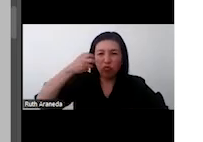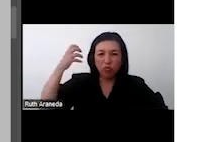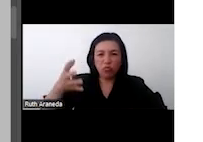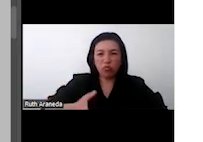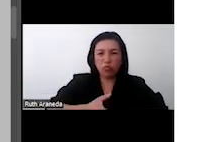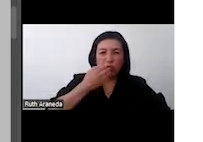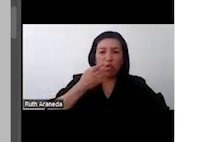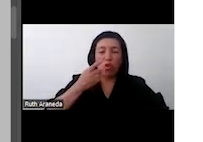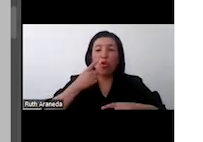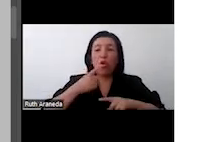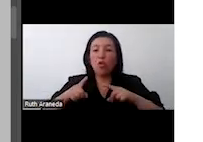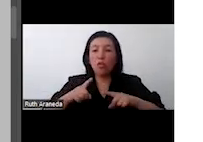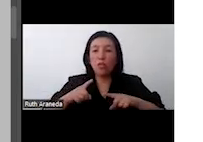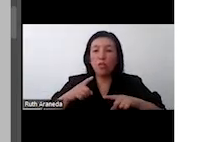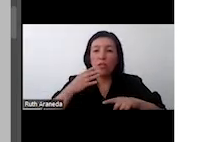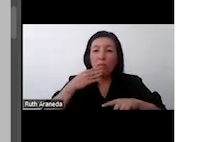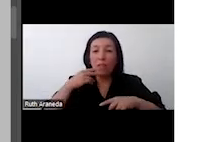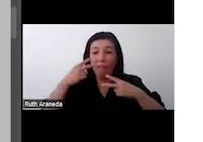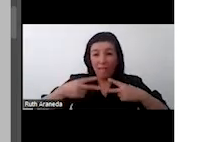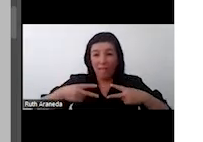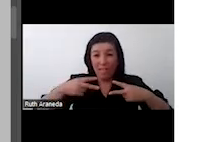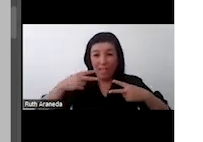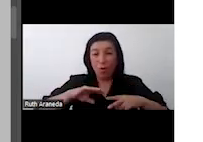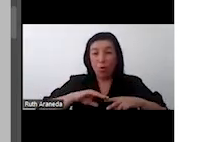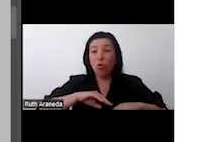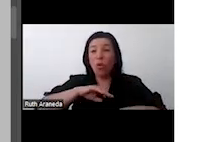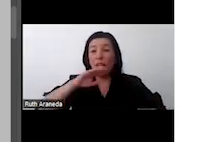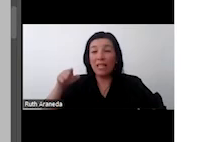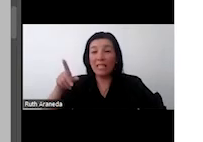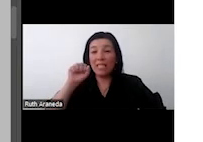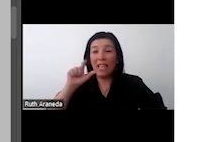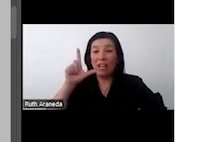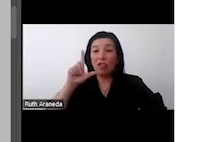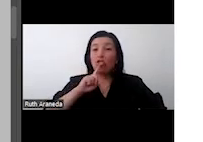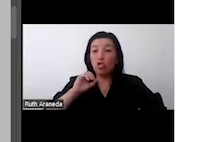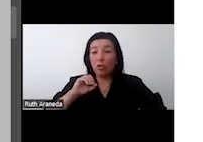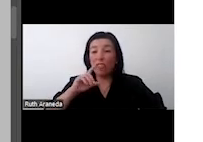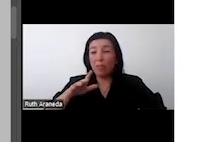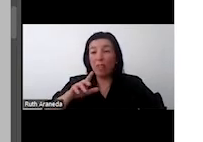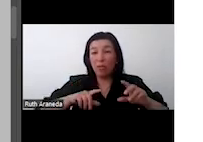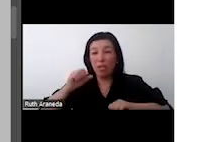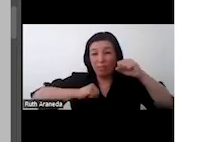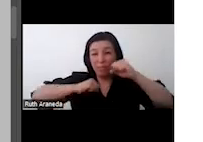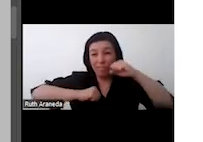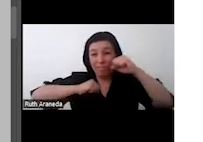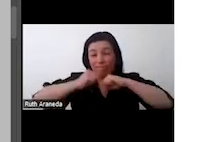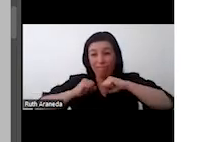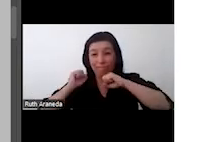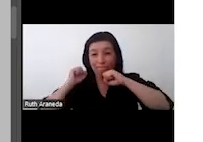de finales de, o sea, en Viña del Mar, El Salto, descargas industriales, Bueno, esto les comento